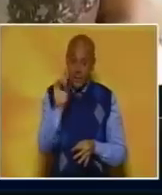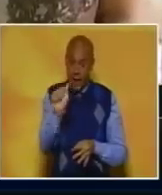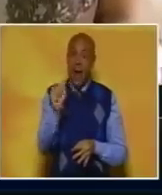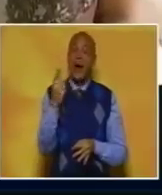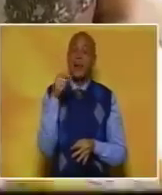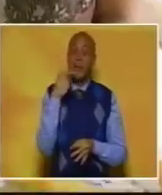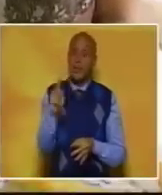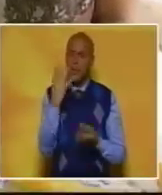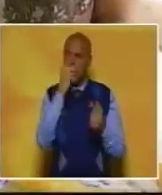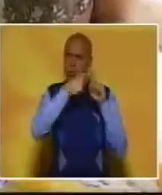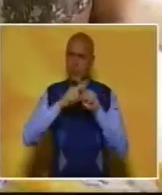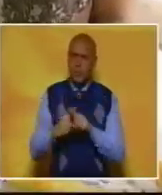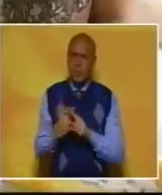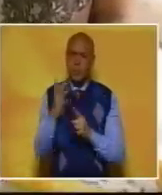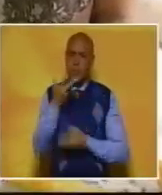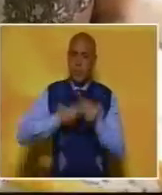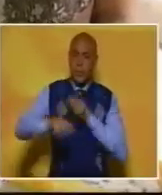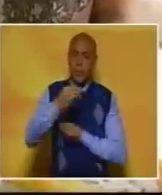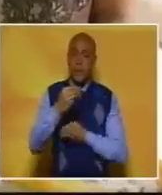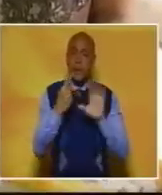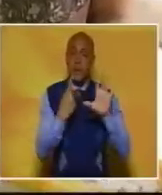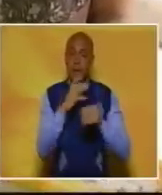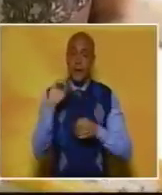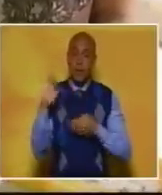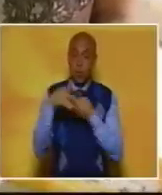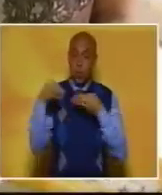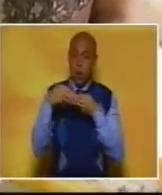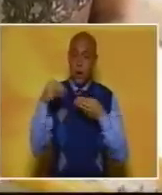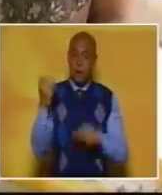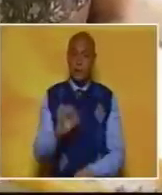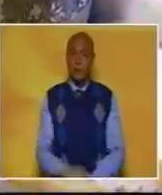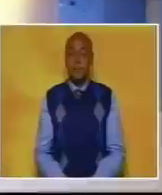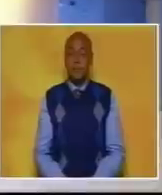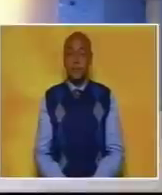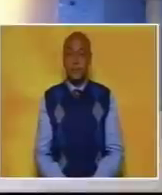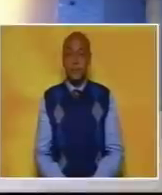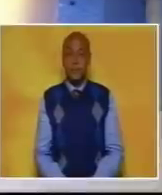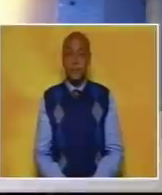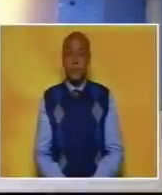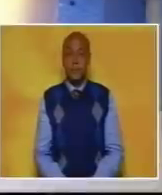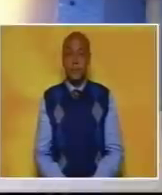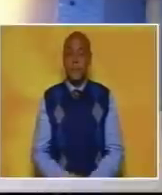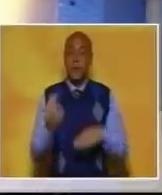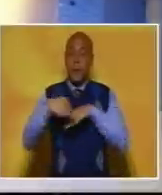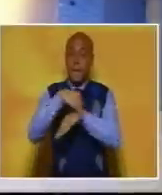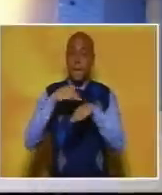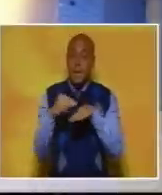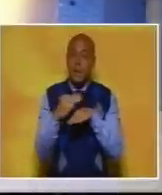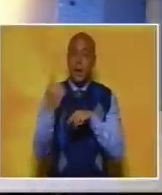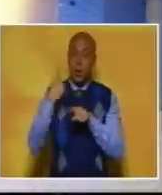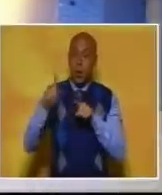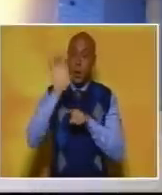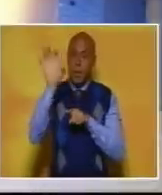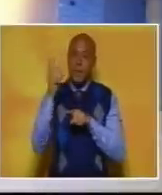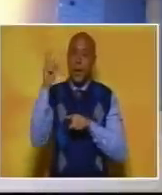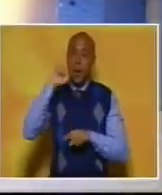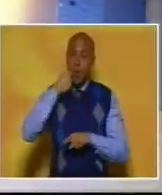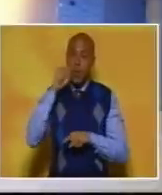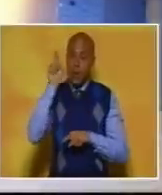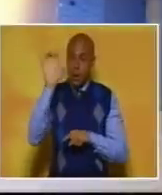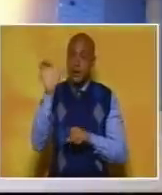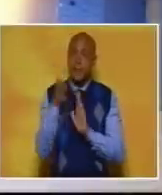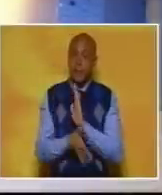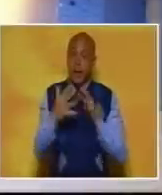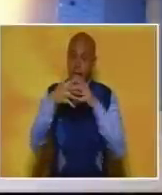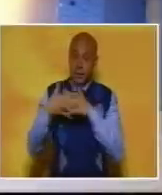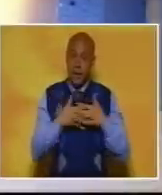monto equivale al menos a $600. El Ministerio de Exteriores de Rusia aseguró que las sanciones de